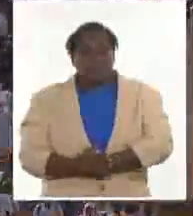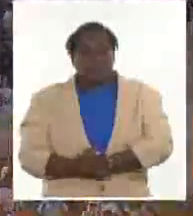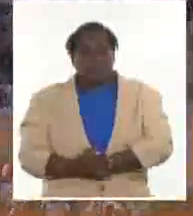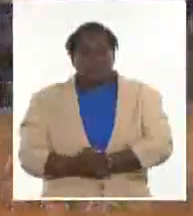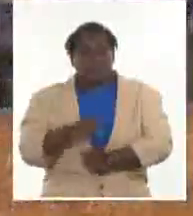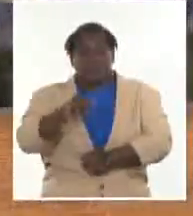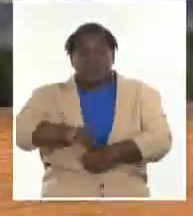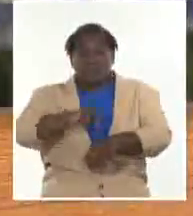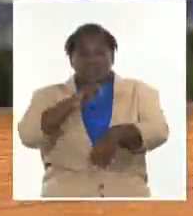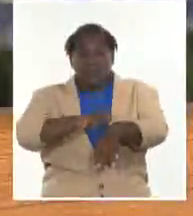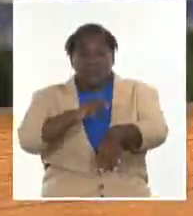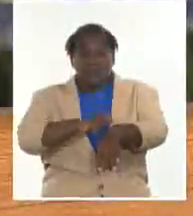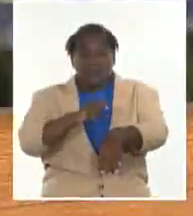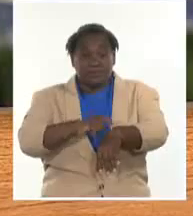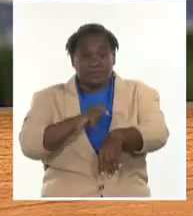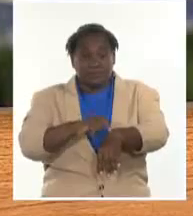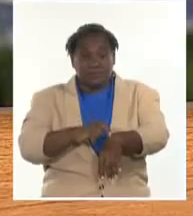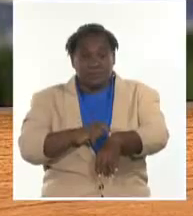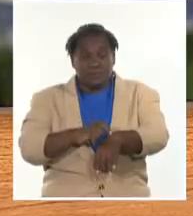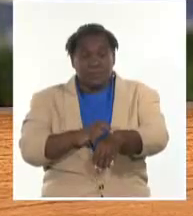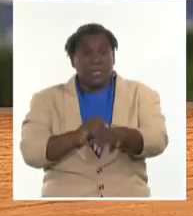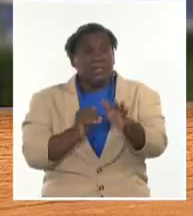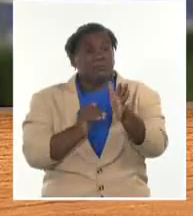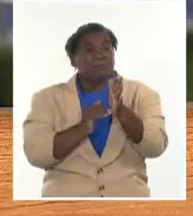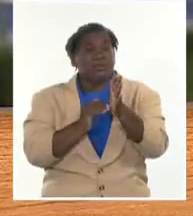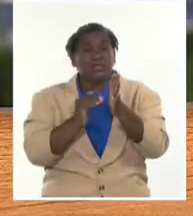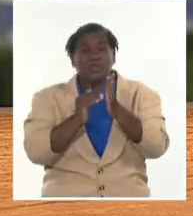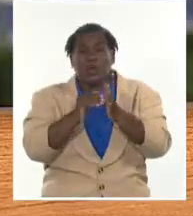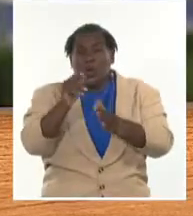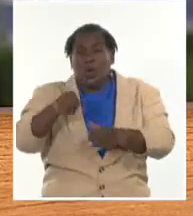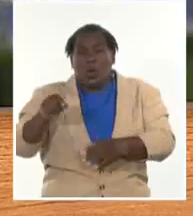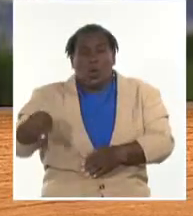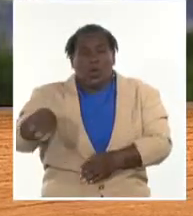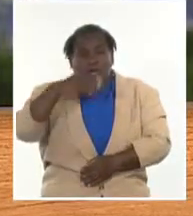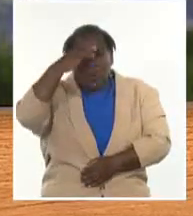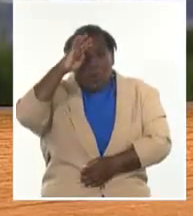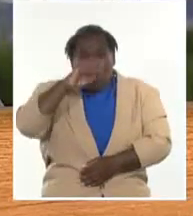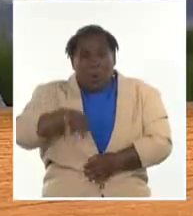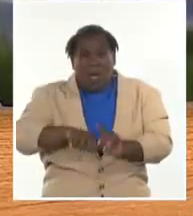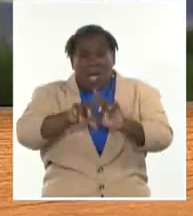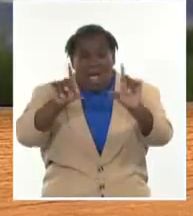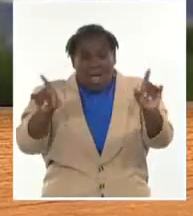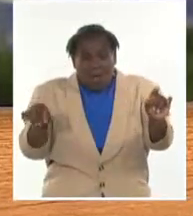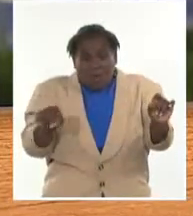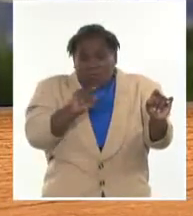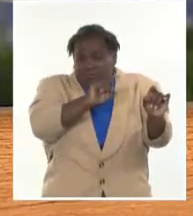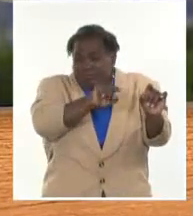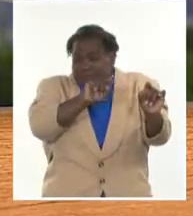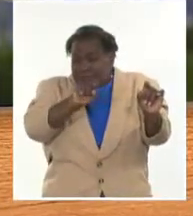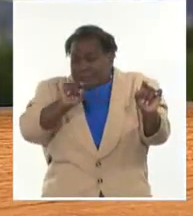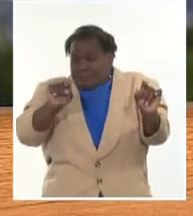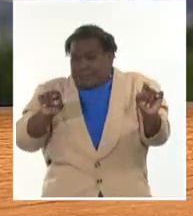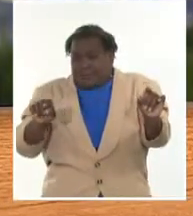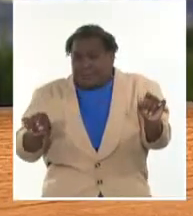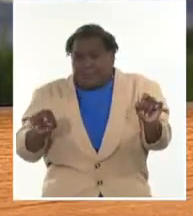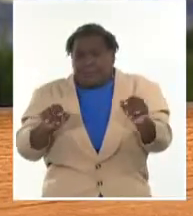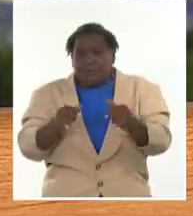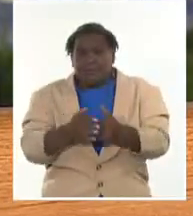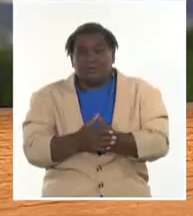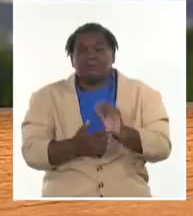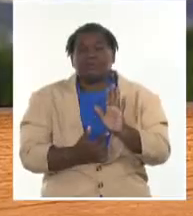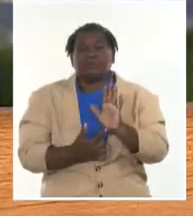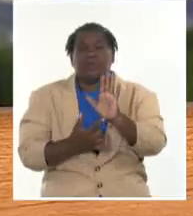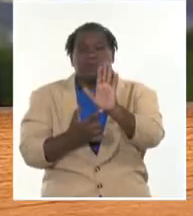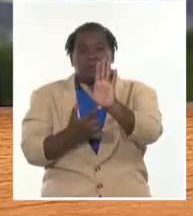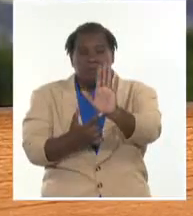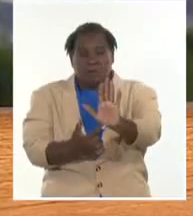hora, millones de cubanos a lo largo y ancho de la geografía nacional demuestran una